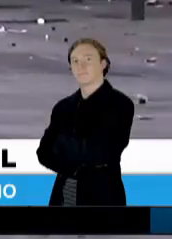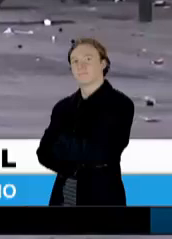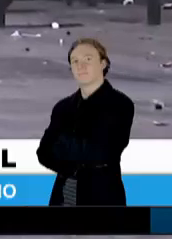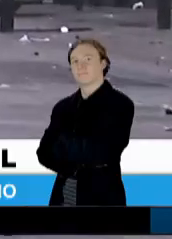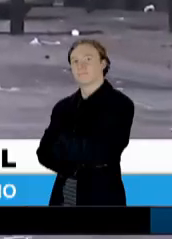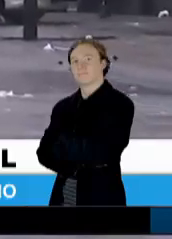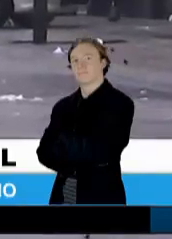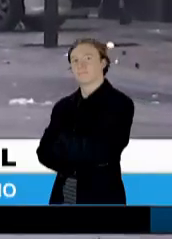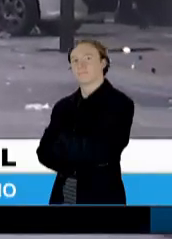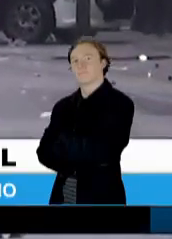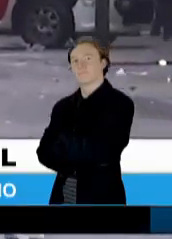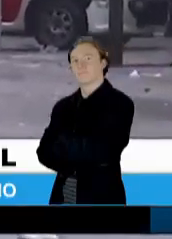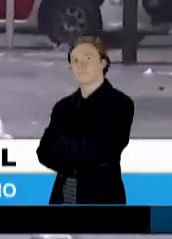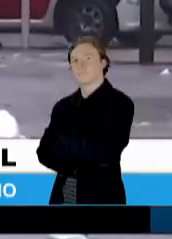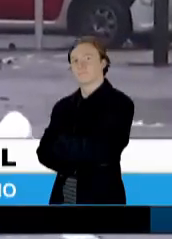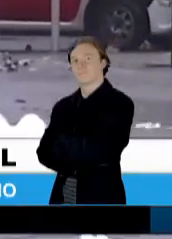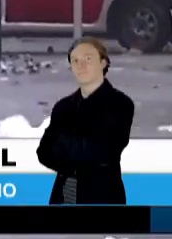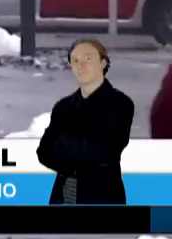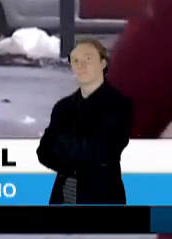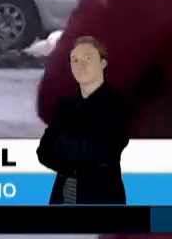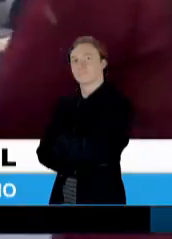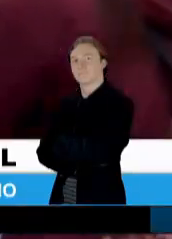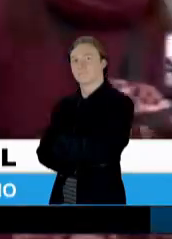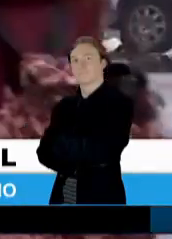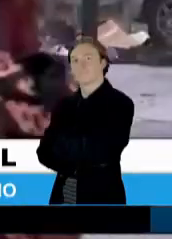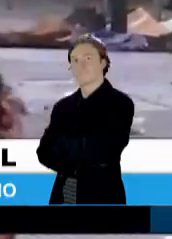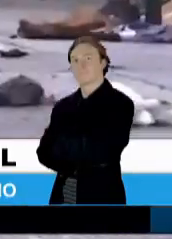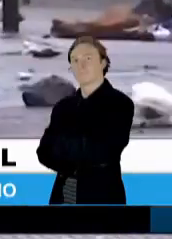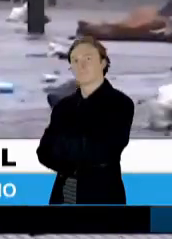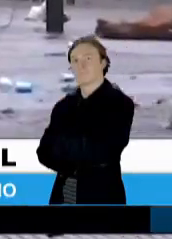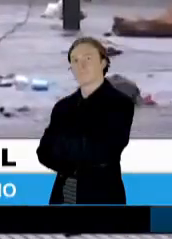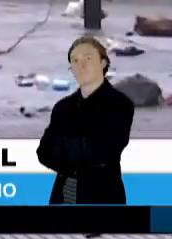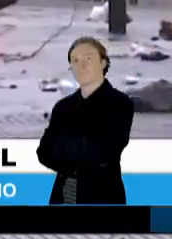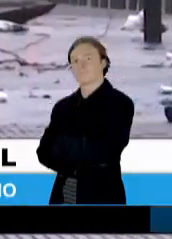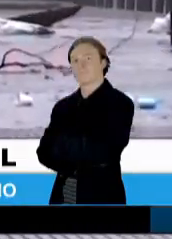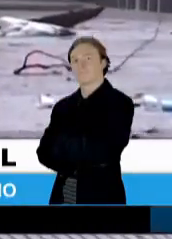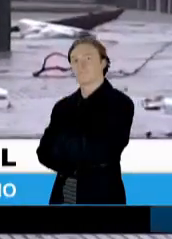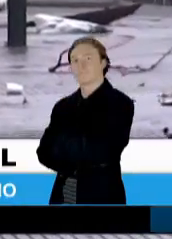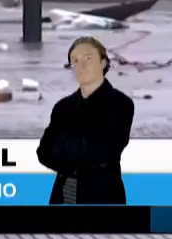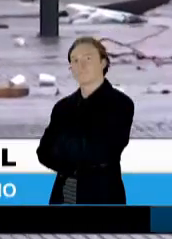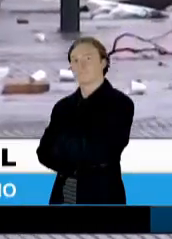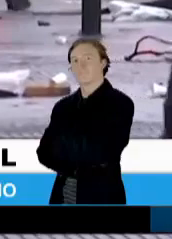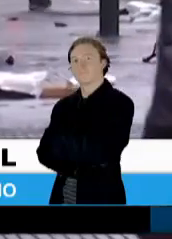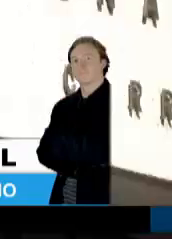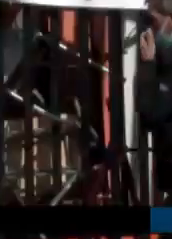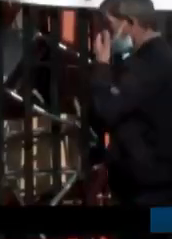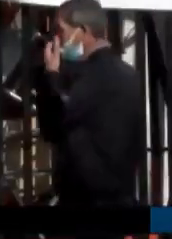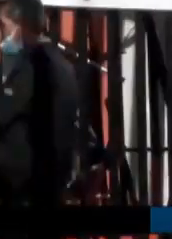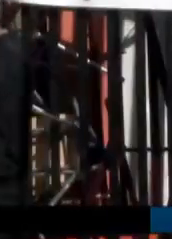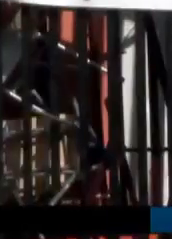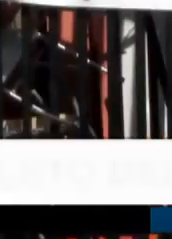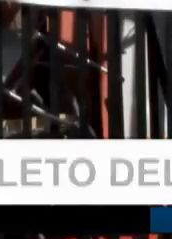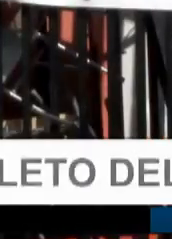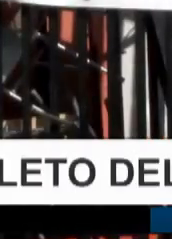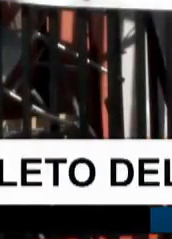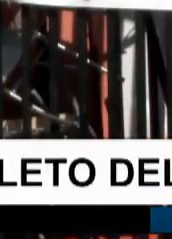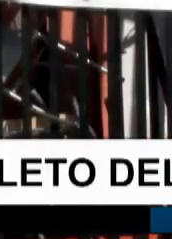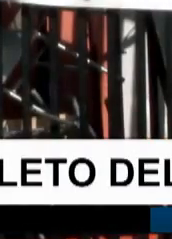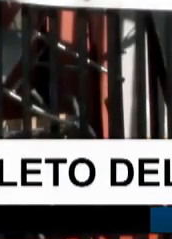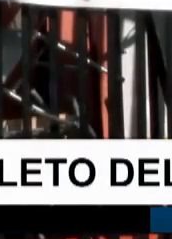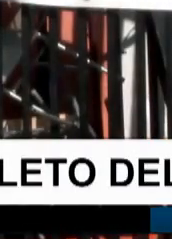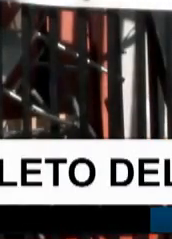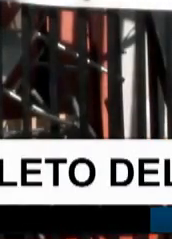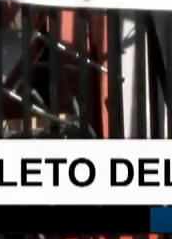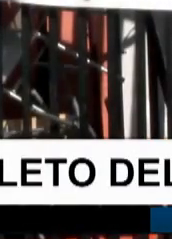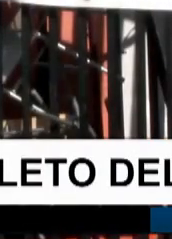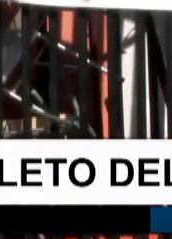una educación no sexista y modificar el programa de alimentos de Junaev. ¿Qué es lo que tenemos que hacerles, estudiantes, para que realmente nos escuchen? Porque no